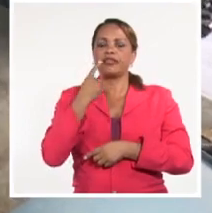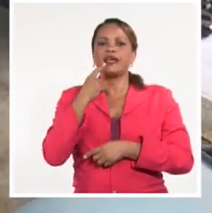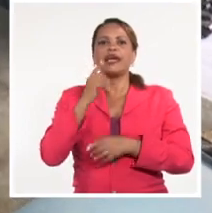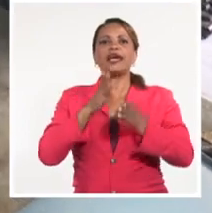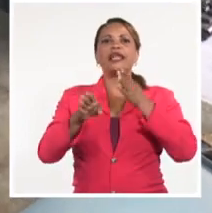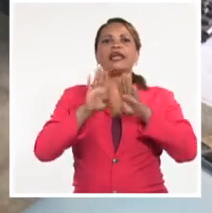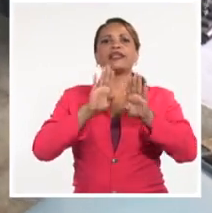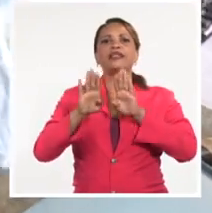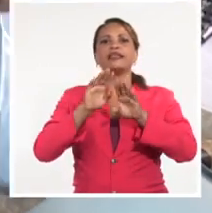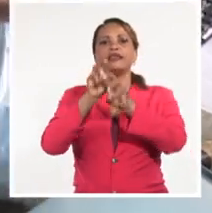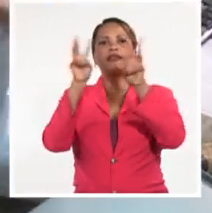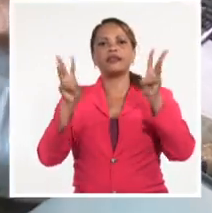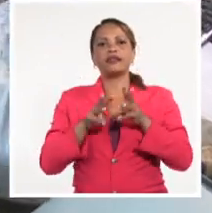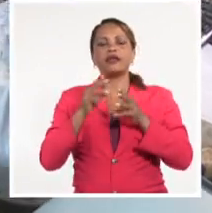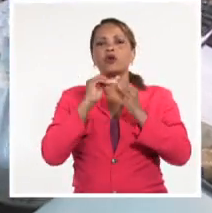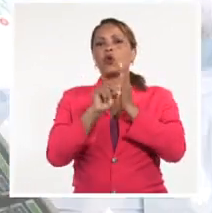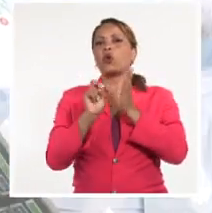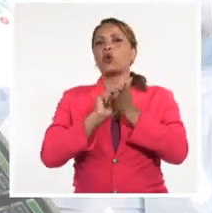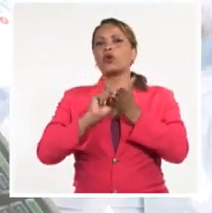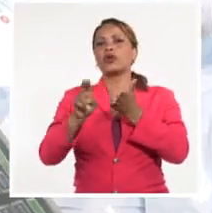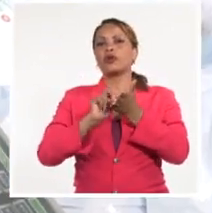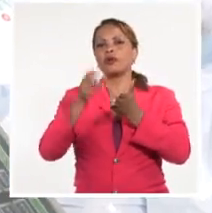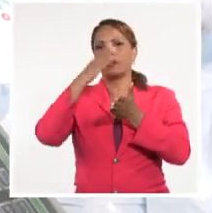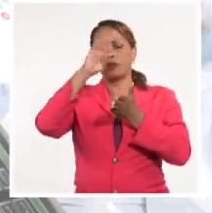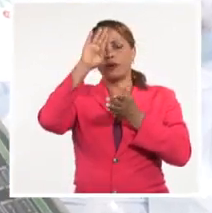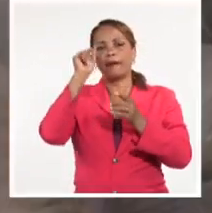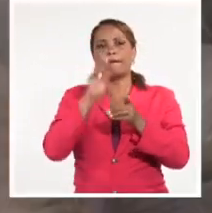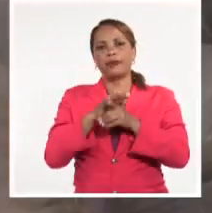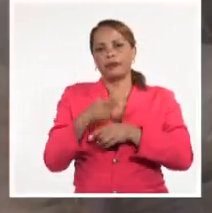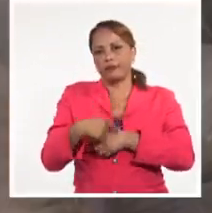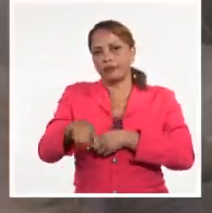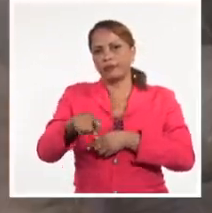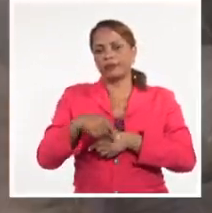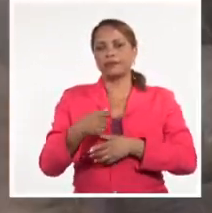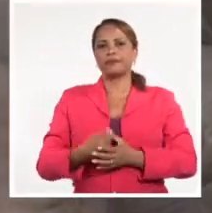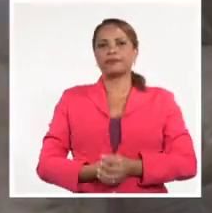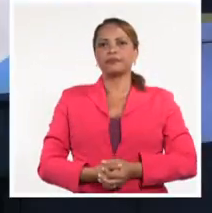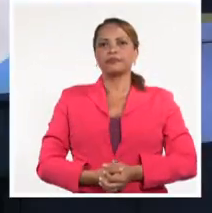de Correos de Cuba, la cual entrará en vigor próximamente.